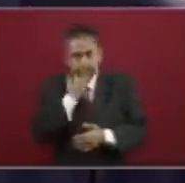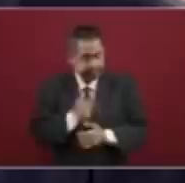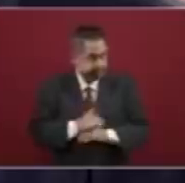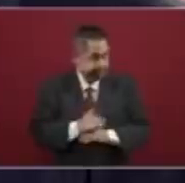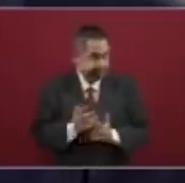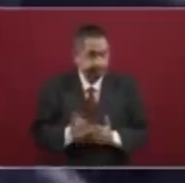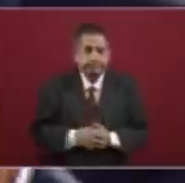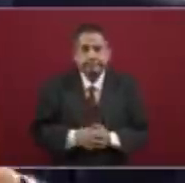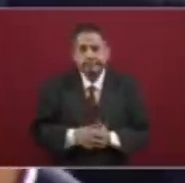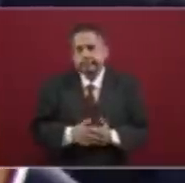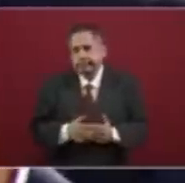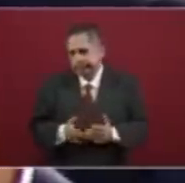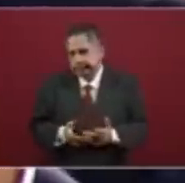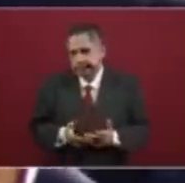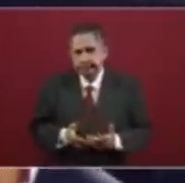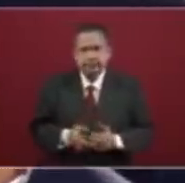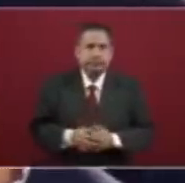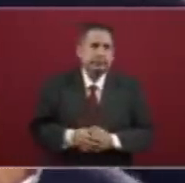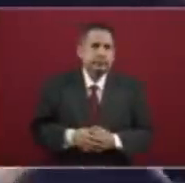Luego,